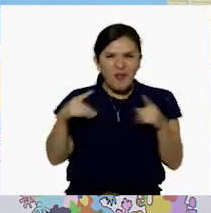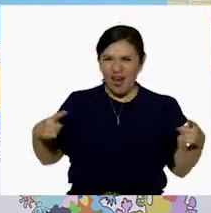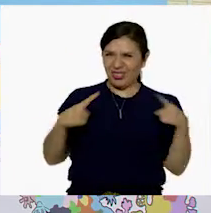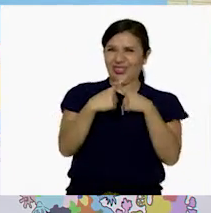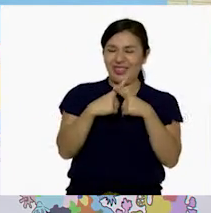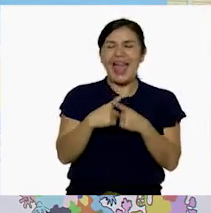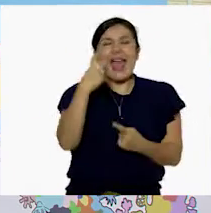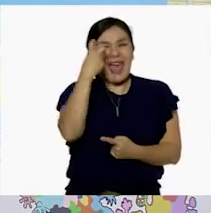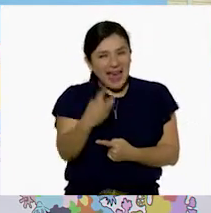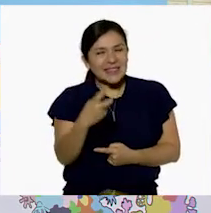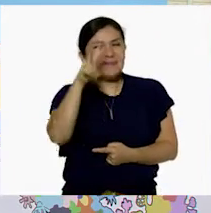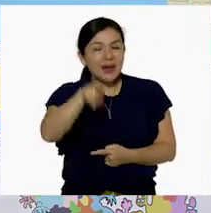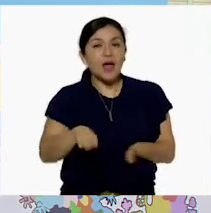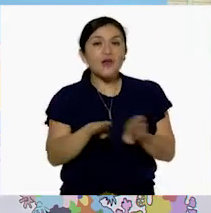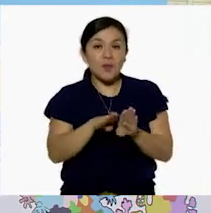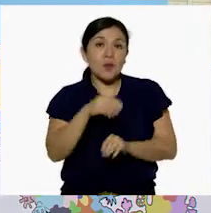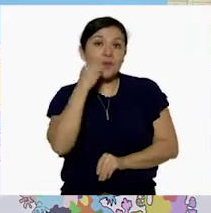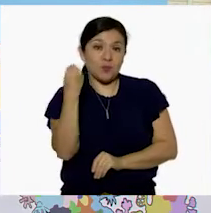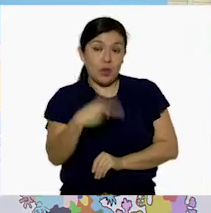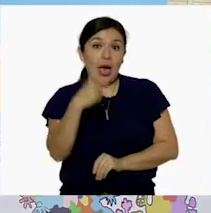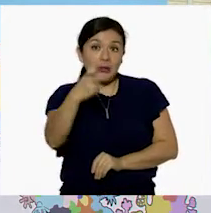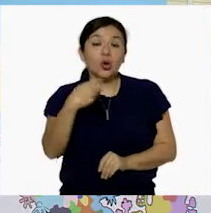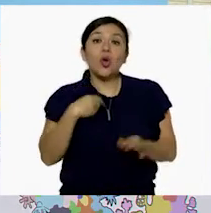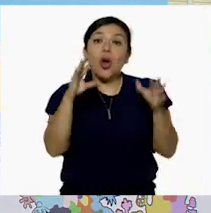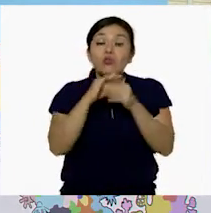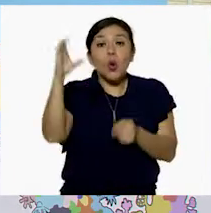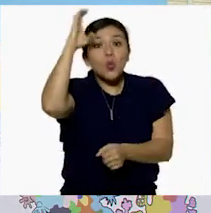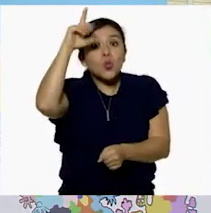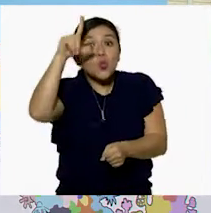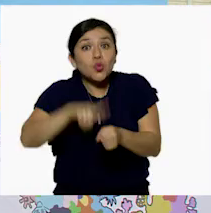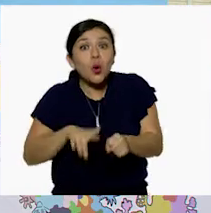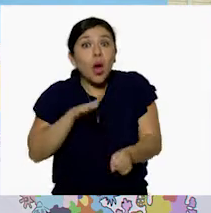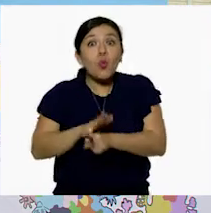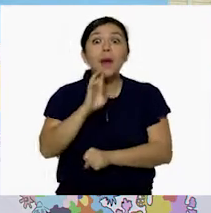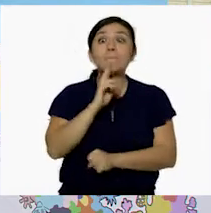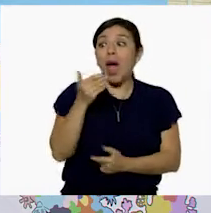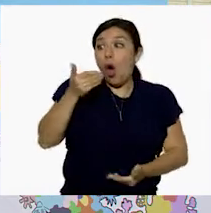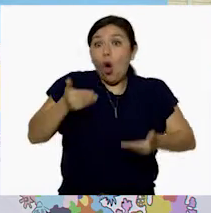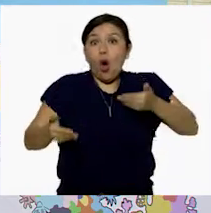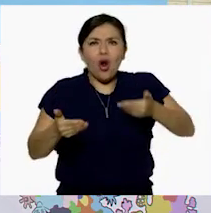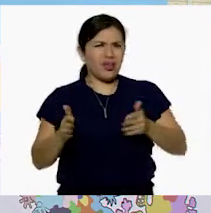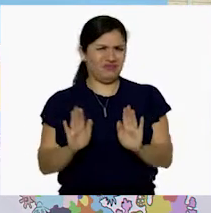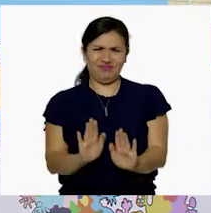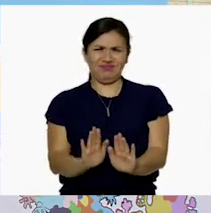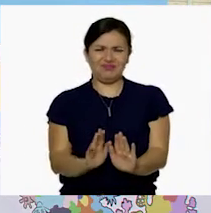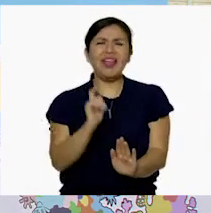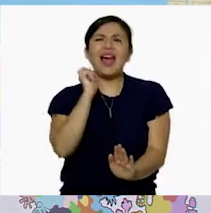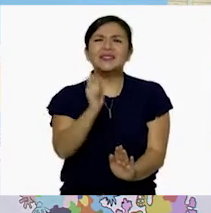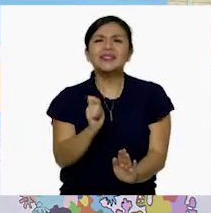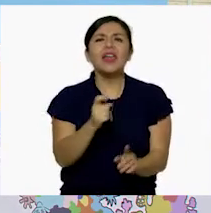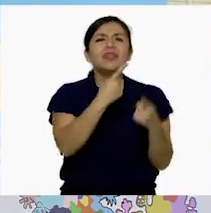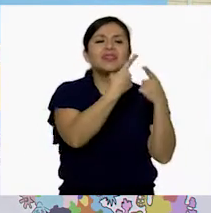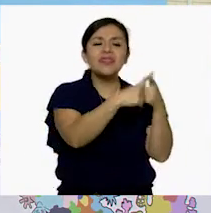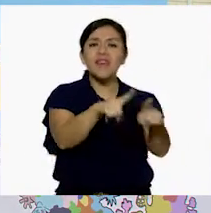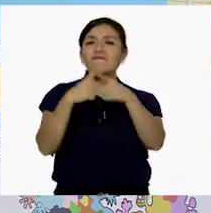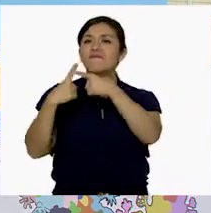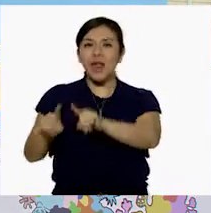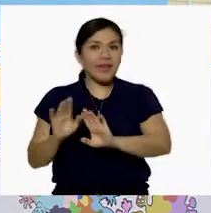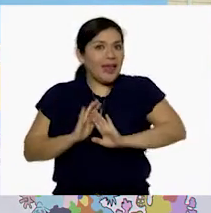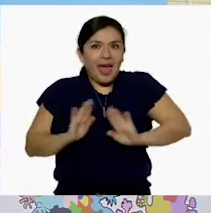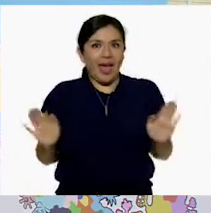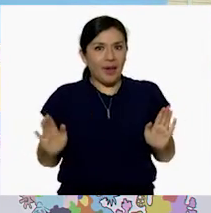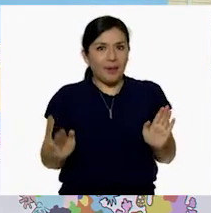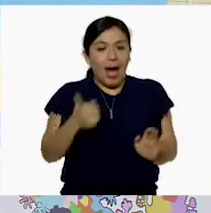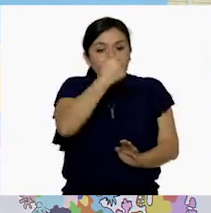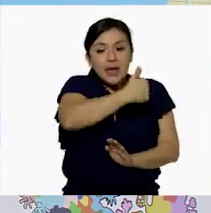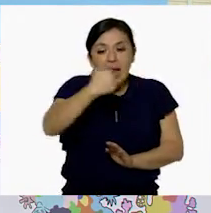pena subrayarlo. Esto no significa que una cultura sea mejor que la otra, tan solo significa que son diferentes y que